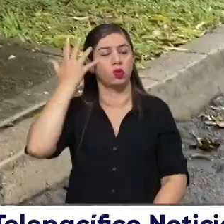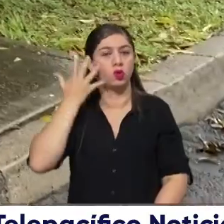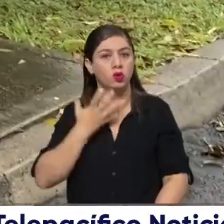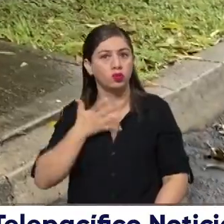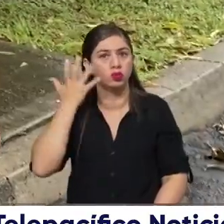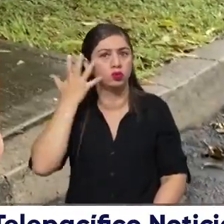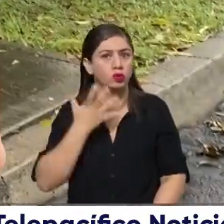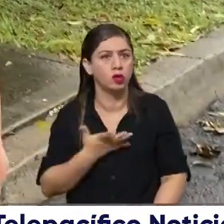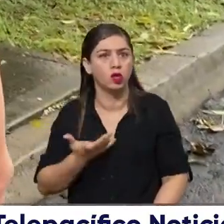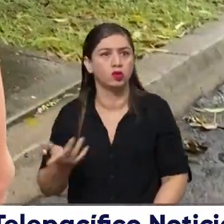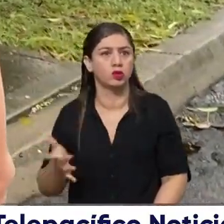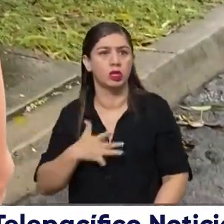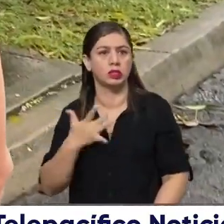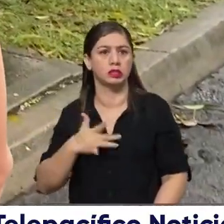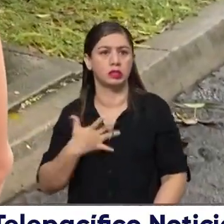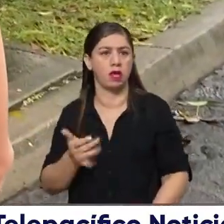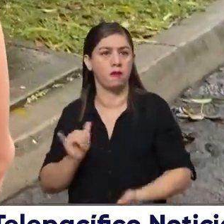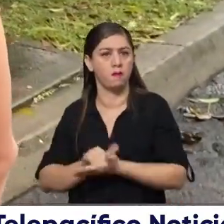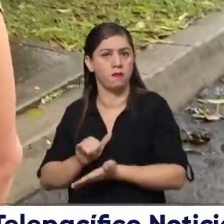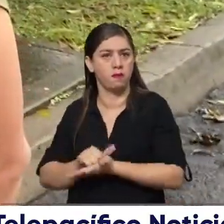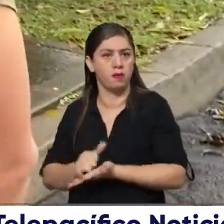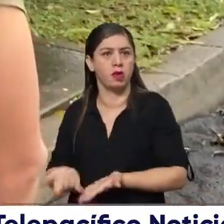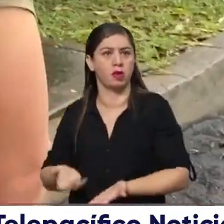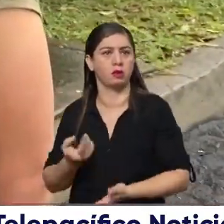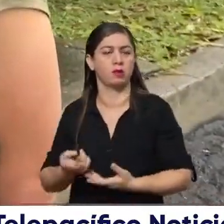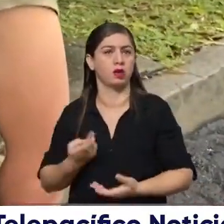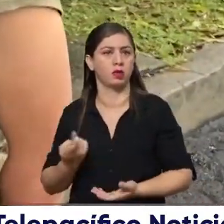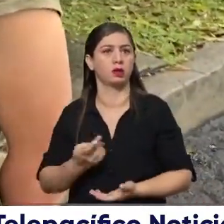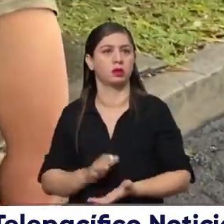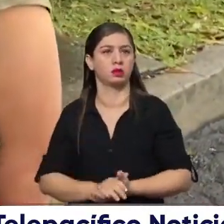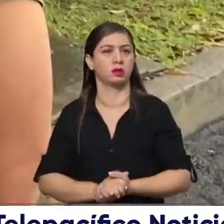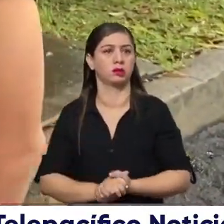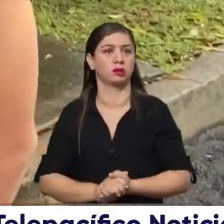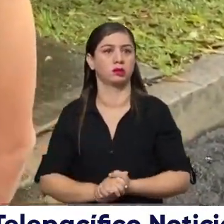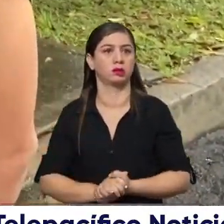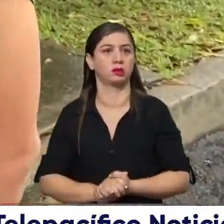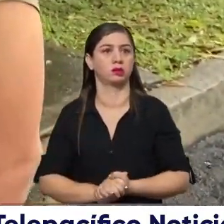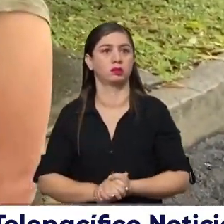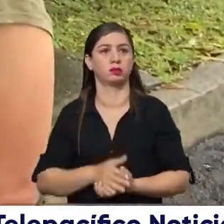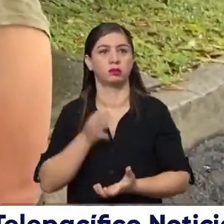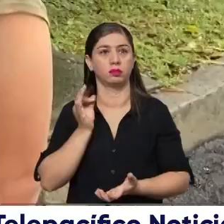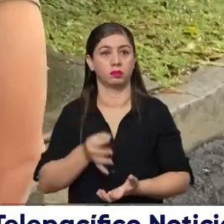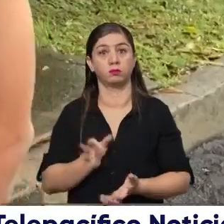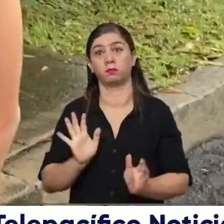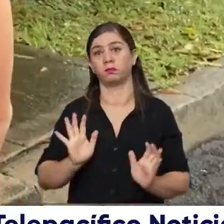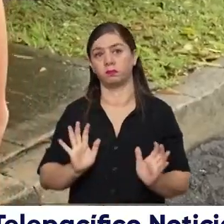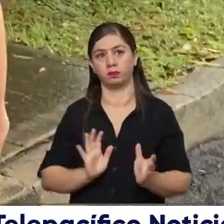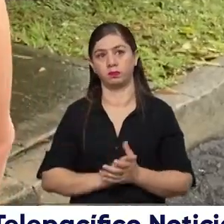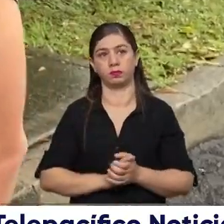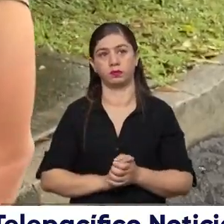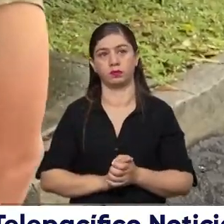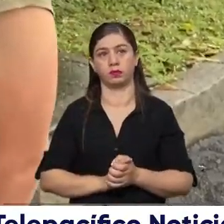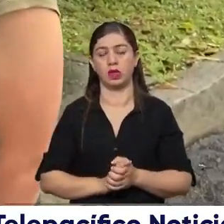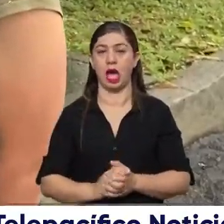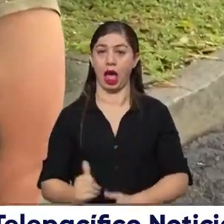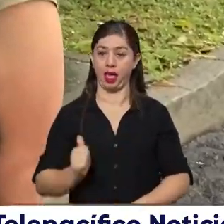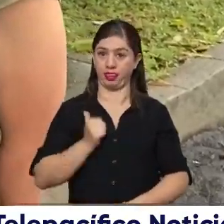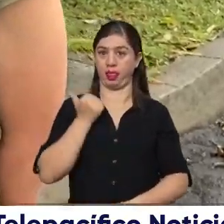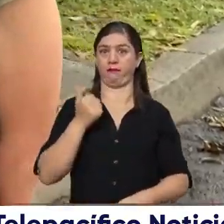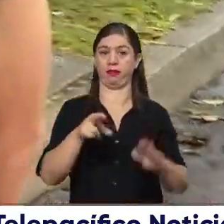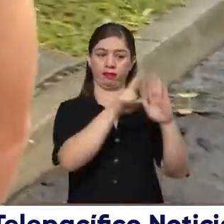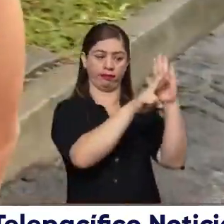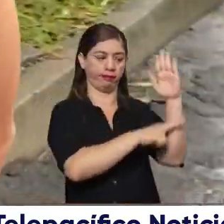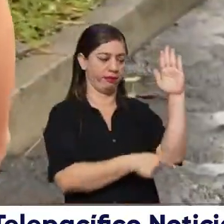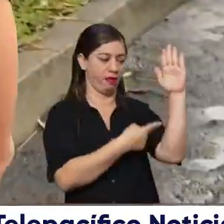o cuántas veces de usted en esta parte de la ciudad que se presenta esta invasión bueno la verdad es es curioso que además de que estás y respetando una norma